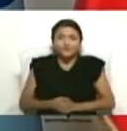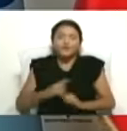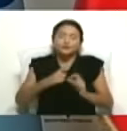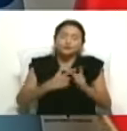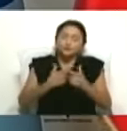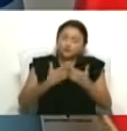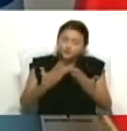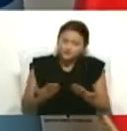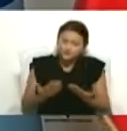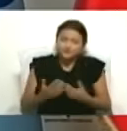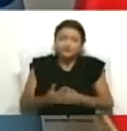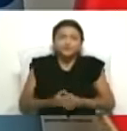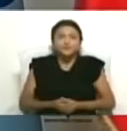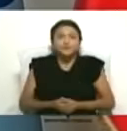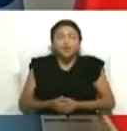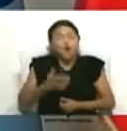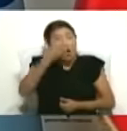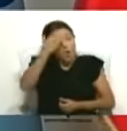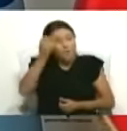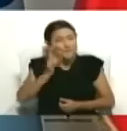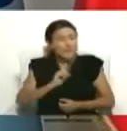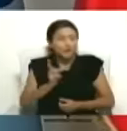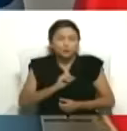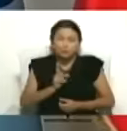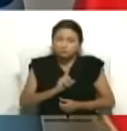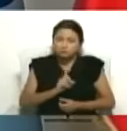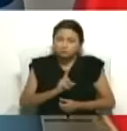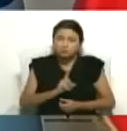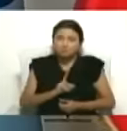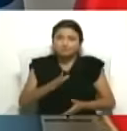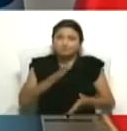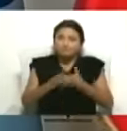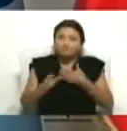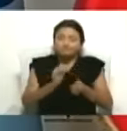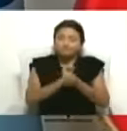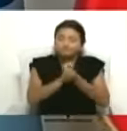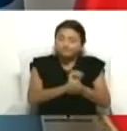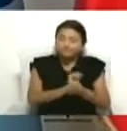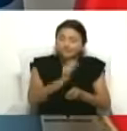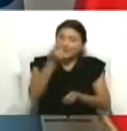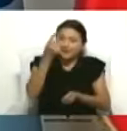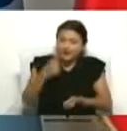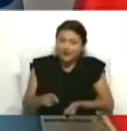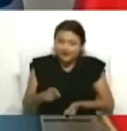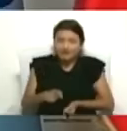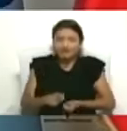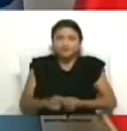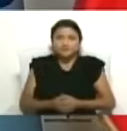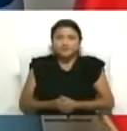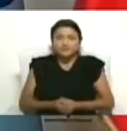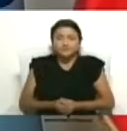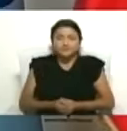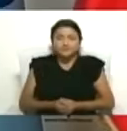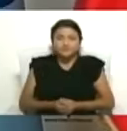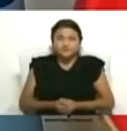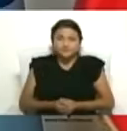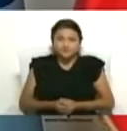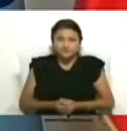sentido, no olvidemos las detenciones ya en curso, lo que